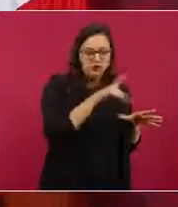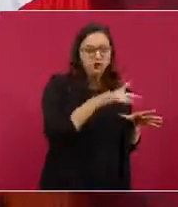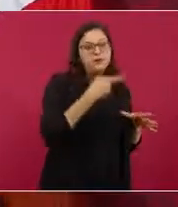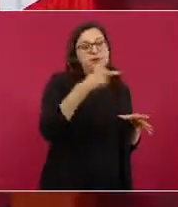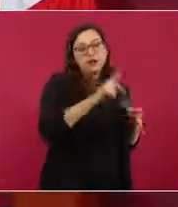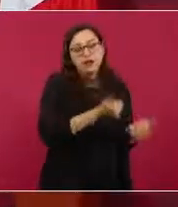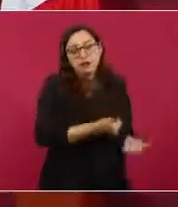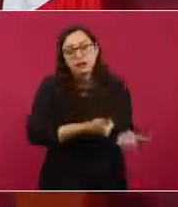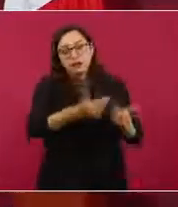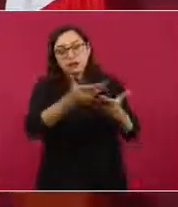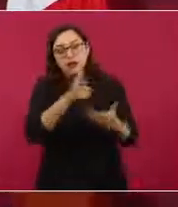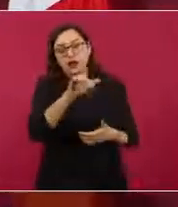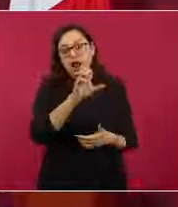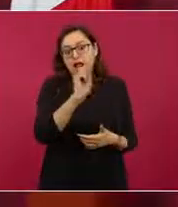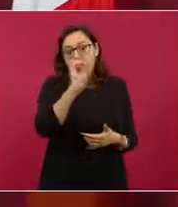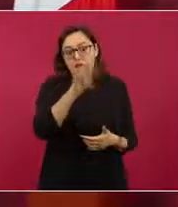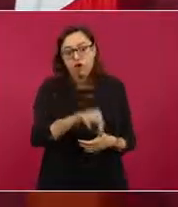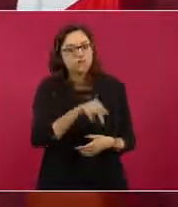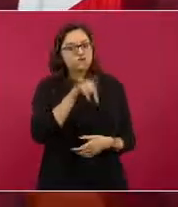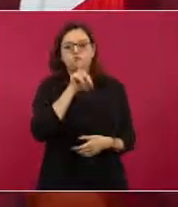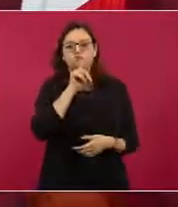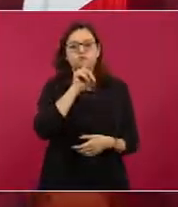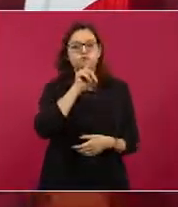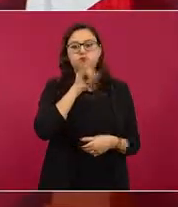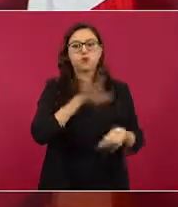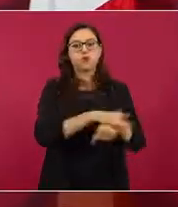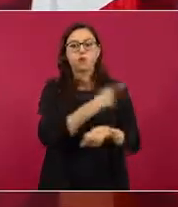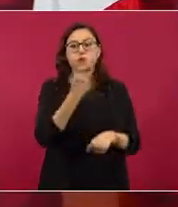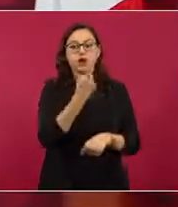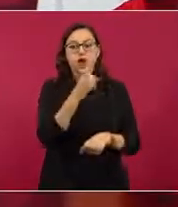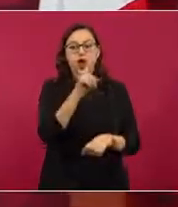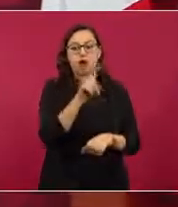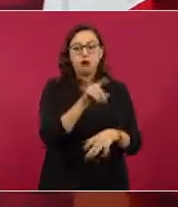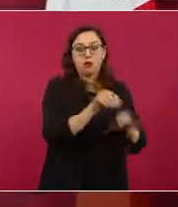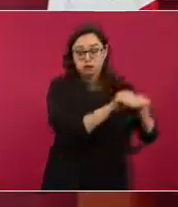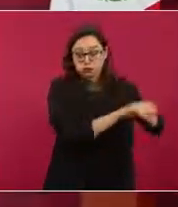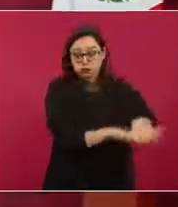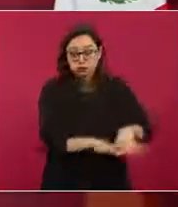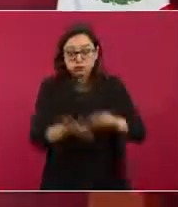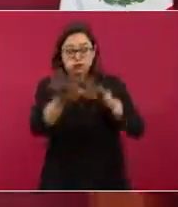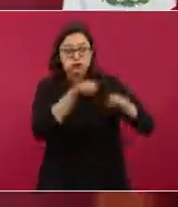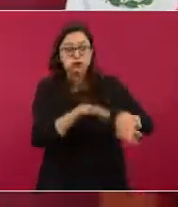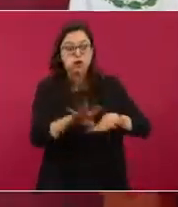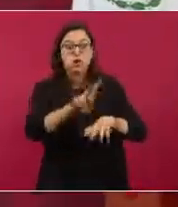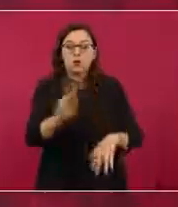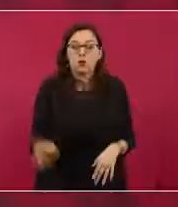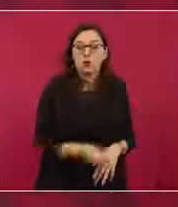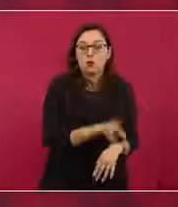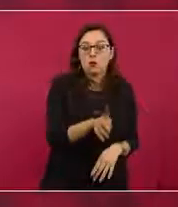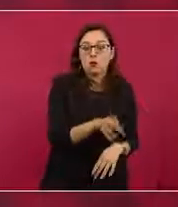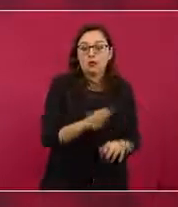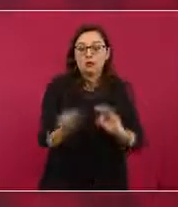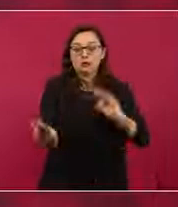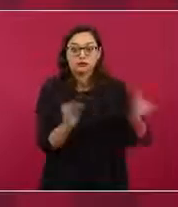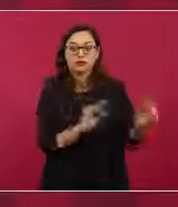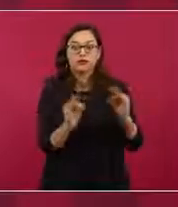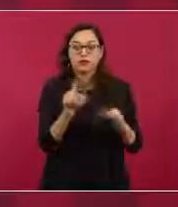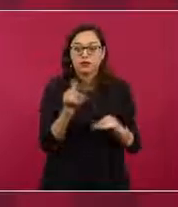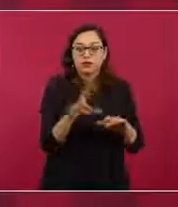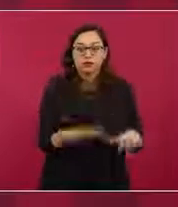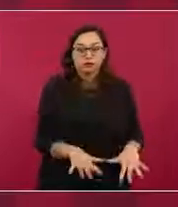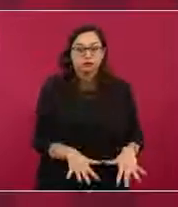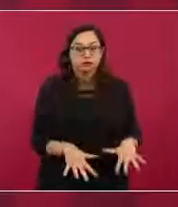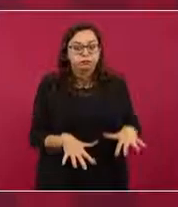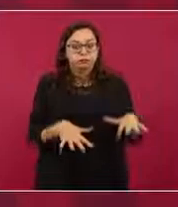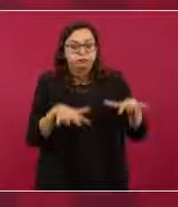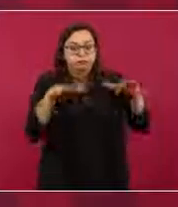León, porque pues se tiene que limitar la cortina, tiene que hacerse una obra especial